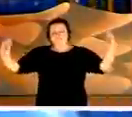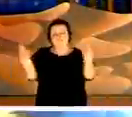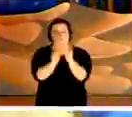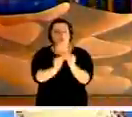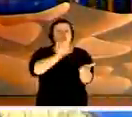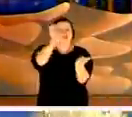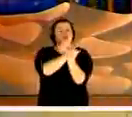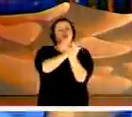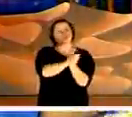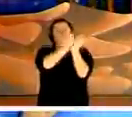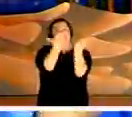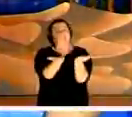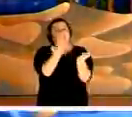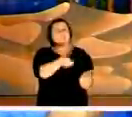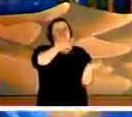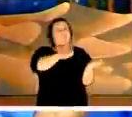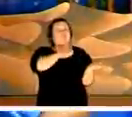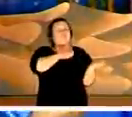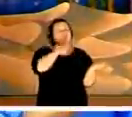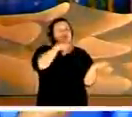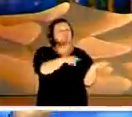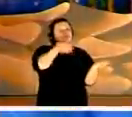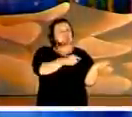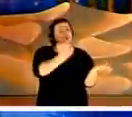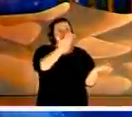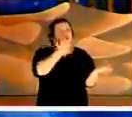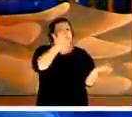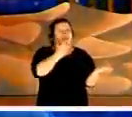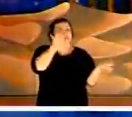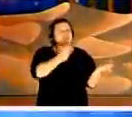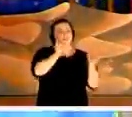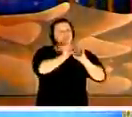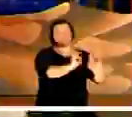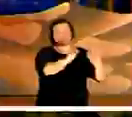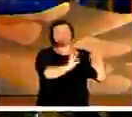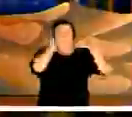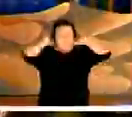La Constitución de España es un puto cuento.